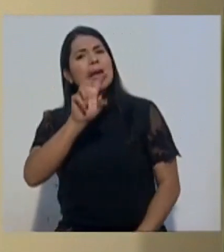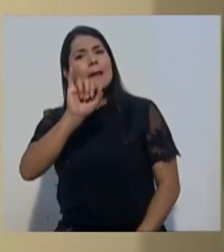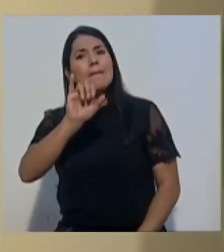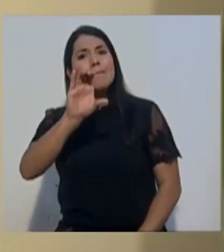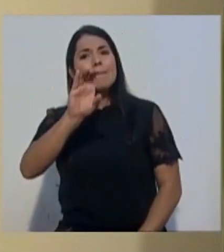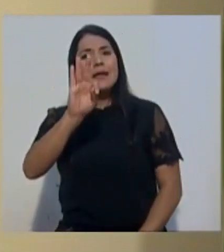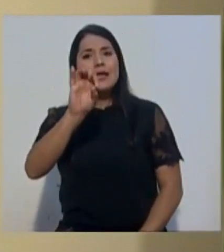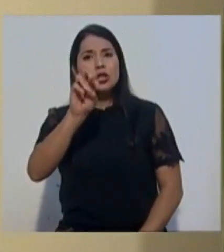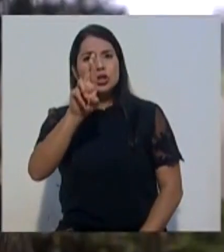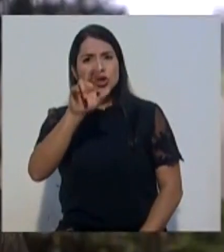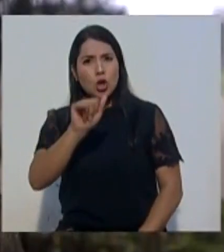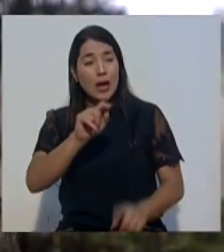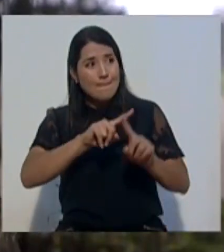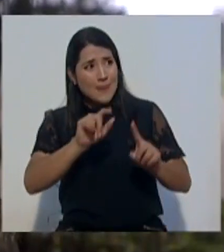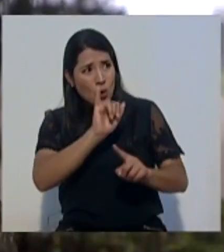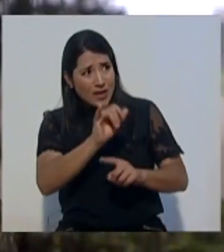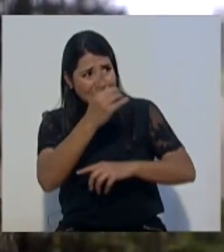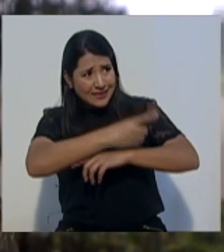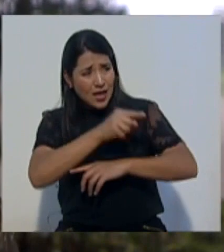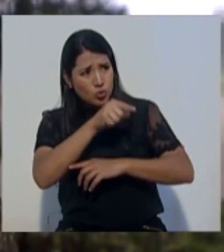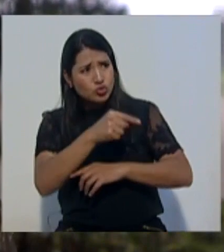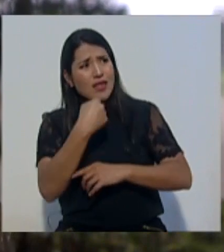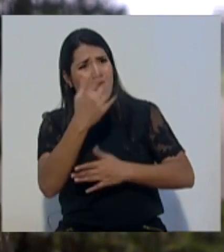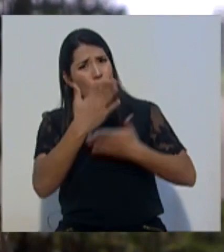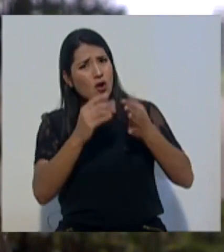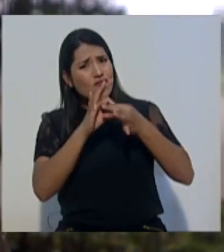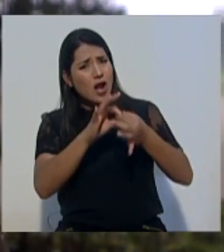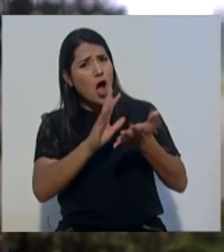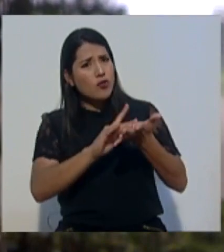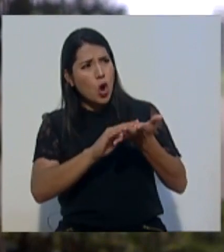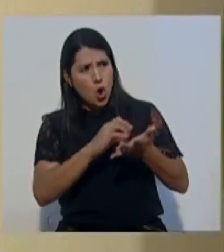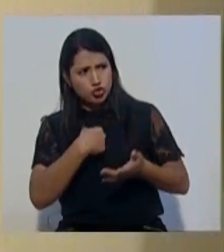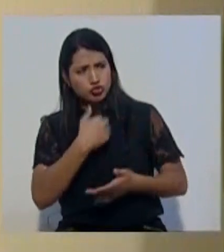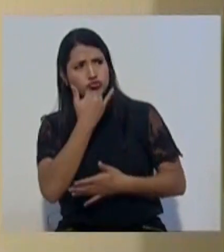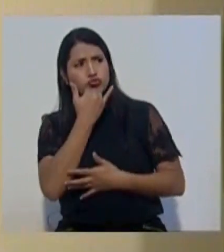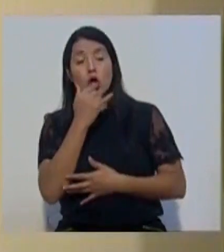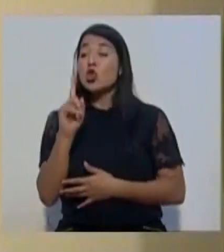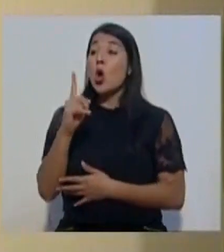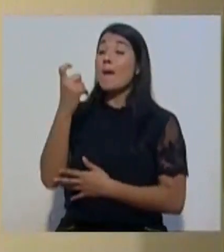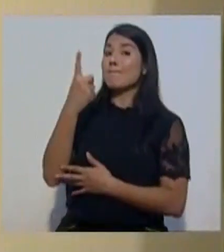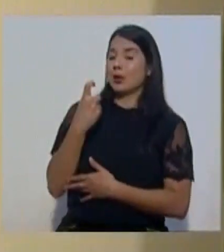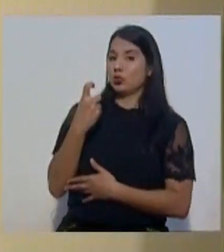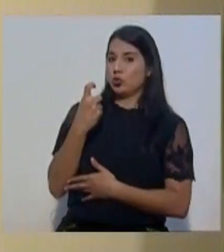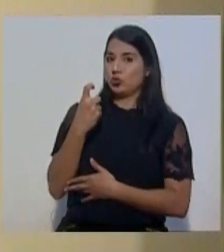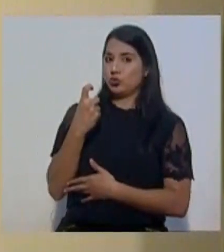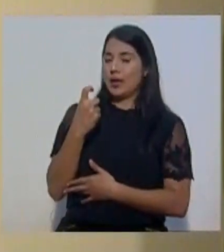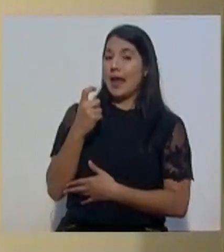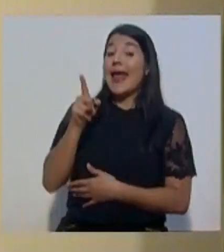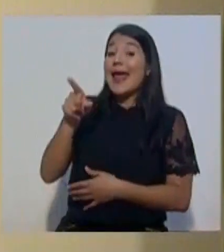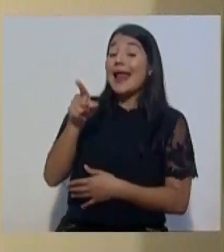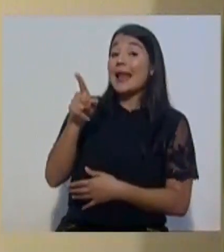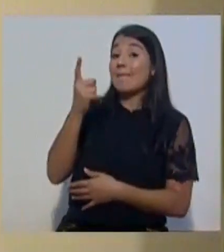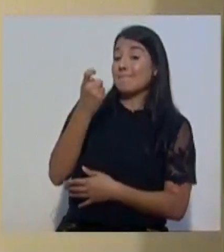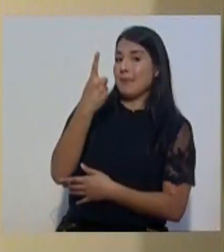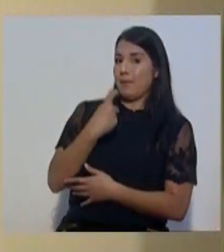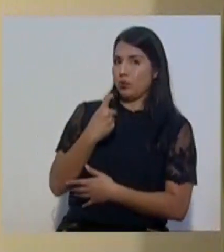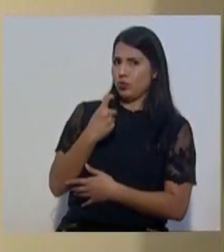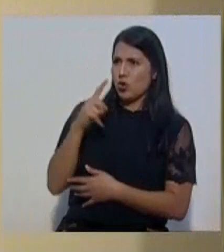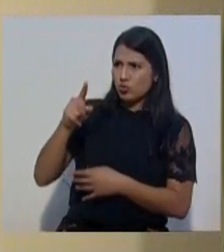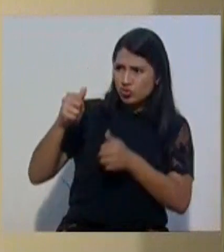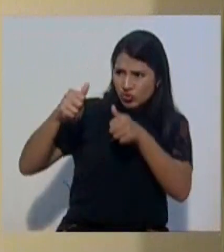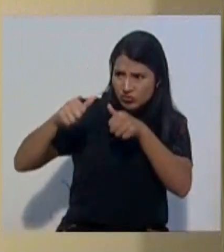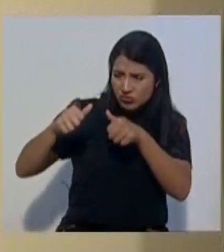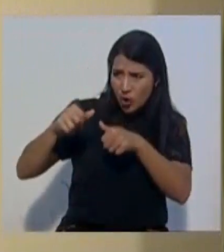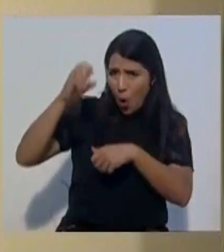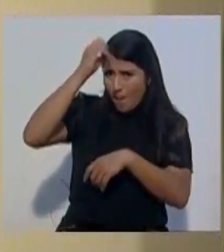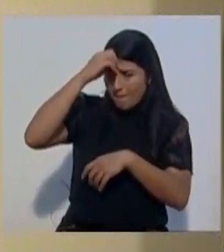ese día sí hizo un comentario sobre el arroz, ¿o me equivoco? No, él me preguntó, él me preguntó, ¿le parece que el modelo está